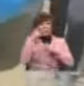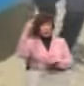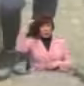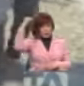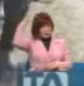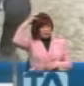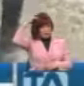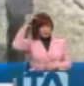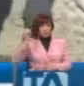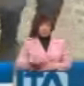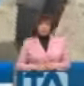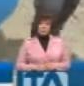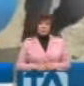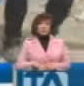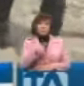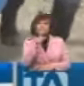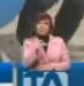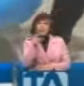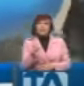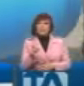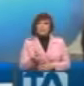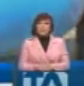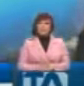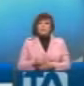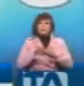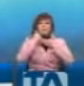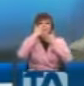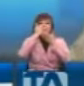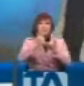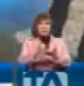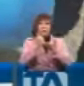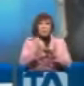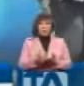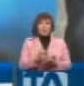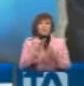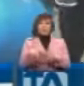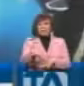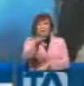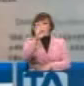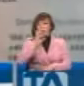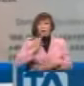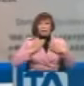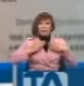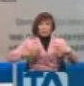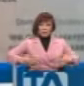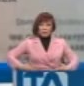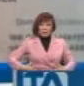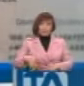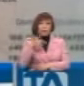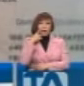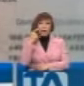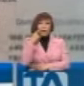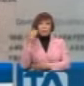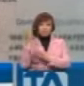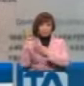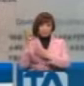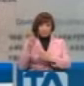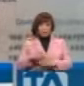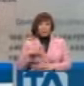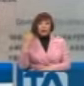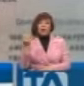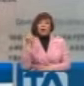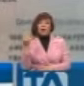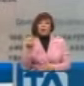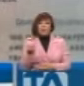Son los momentos en que personal del cuerpo de bomberos de Pastaza llegaban con el cuerpo sin vida de Thibaut Charles Nirinas, un joven